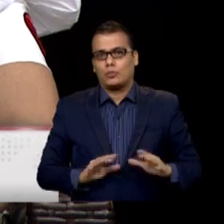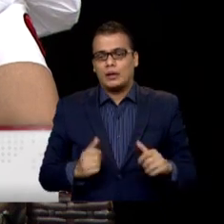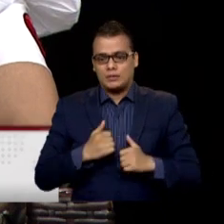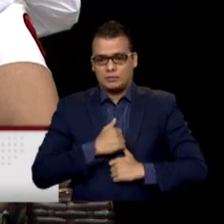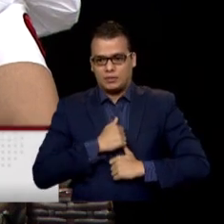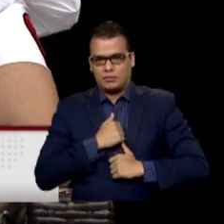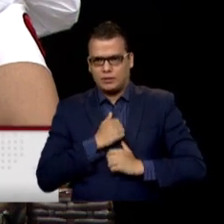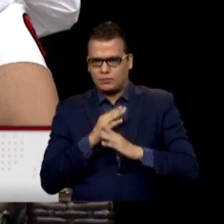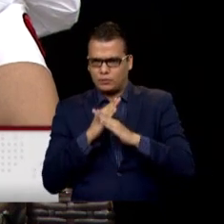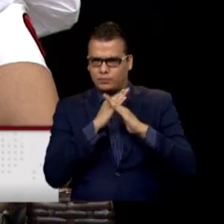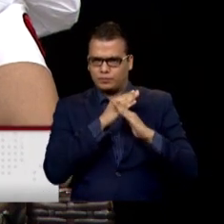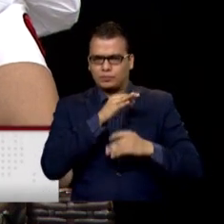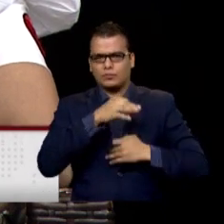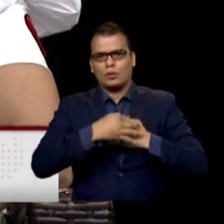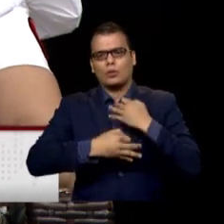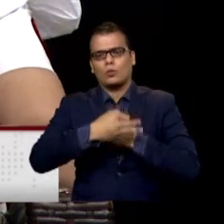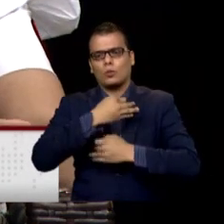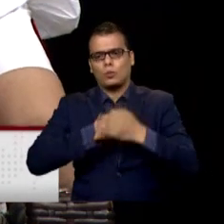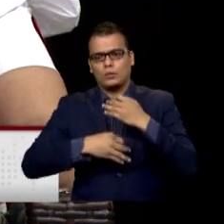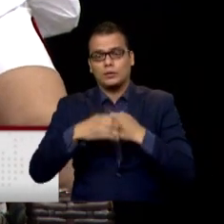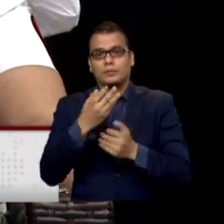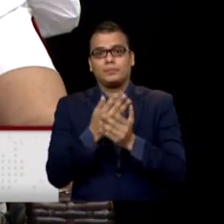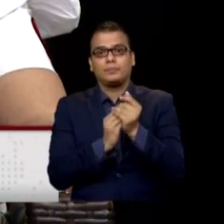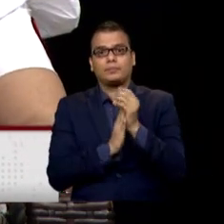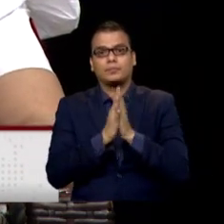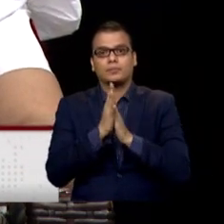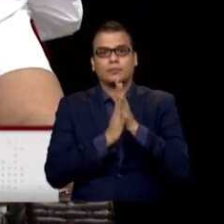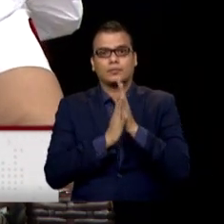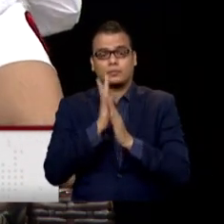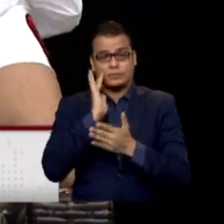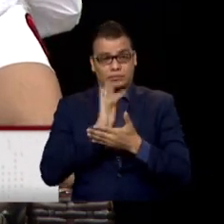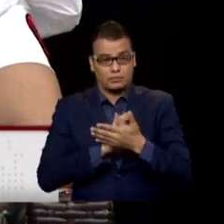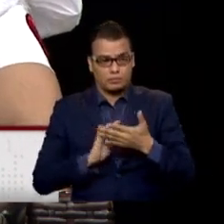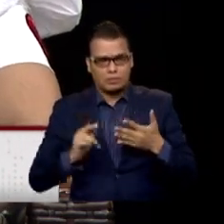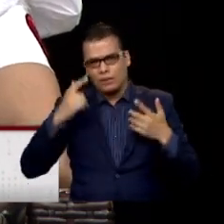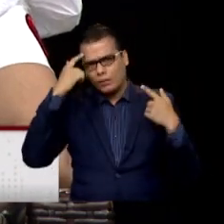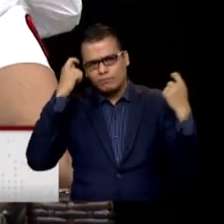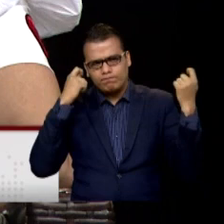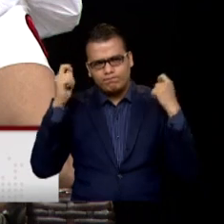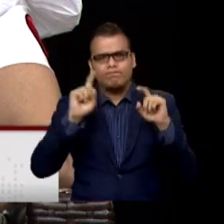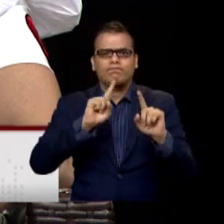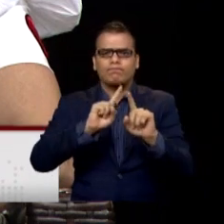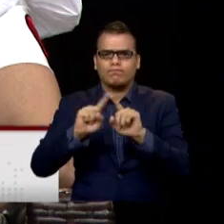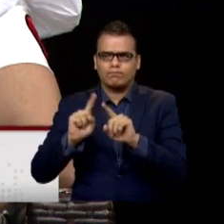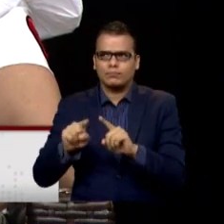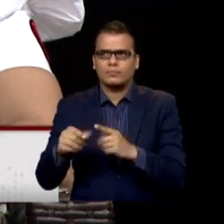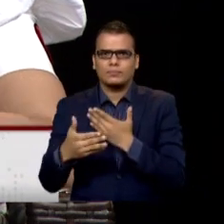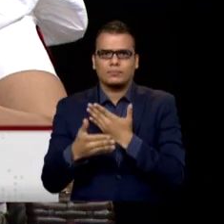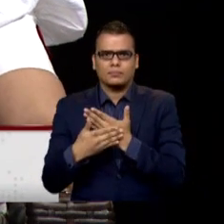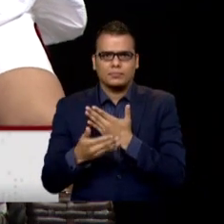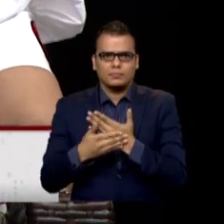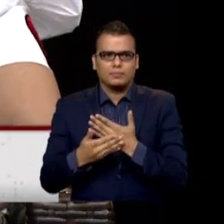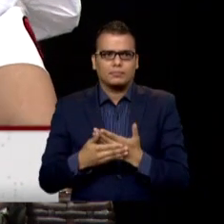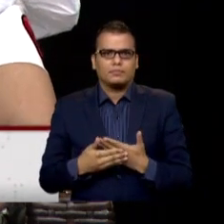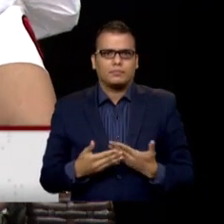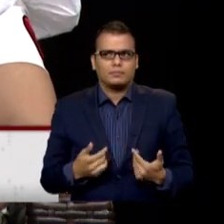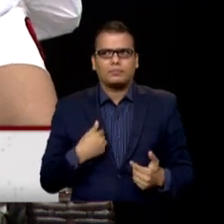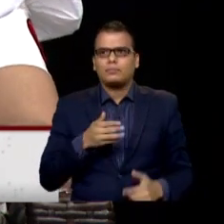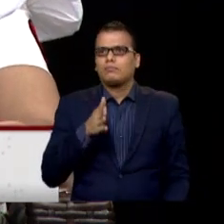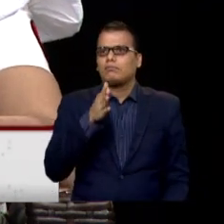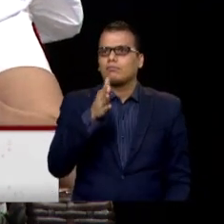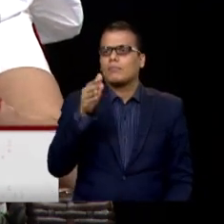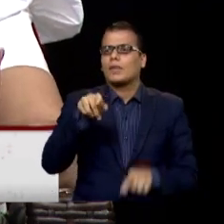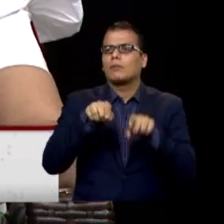protección personal y el lavado frecuente de manos, que hemos desarrollado muchas estrategias, como lo ha mencionado, las estrategias por microterritorio,